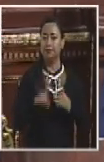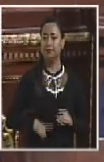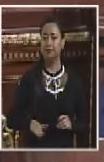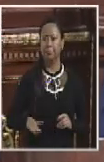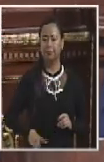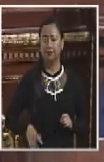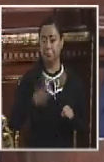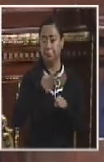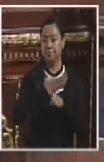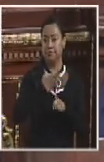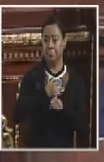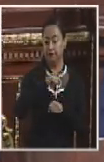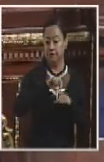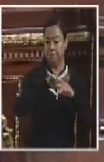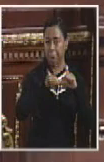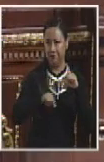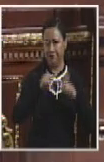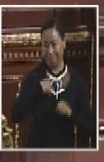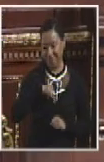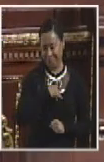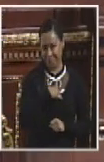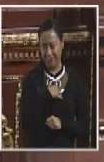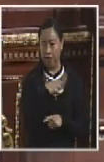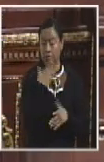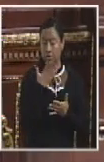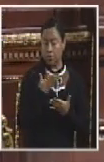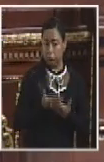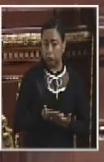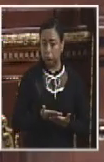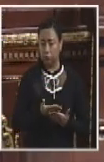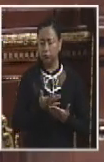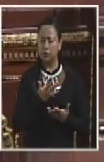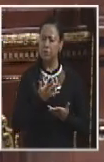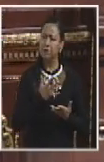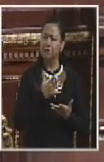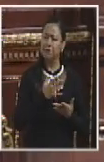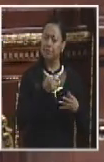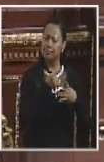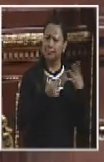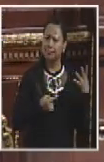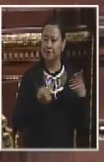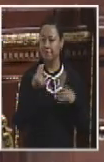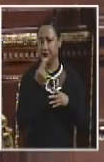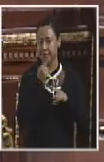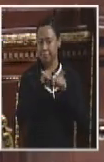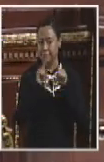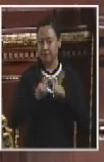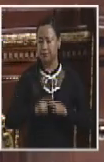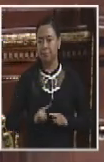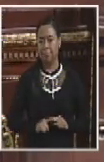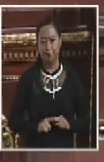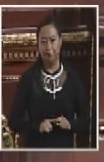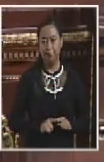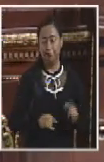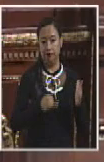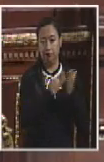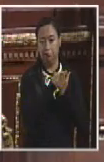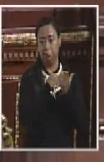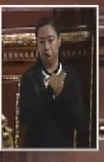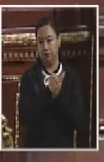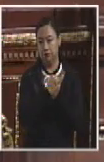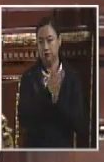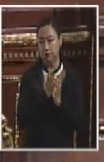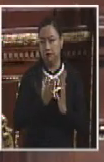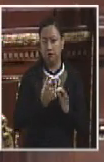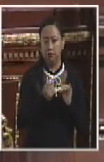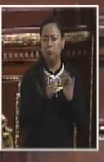actualmente transita en nuestro país ha requerido de muchas acciones relativas a los funcionarios, incluyendo,